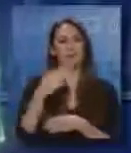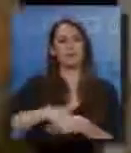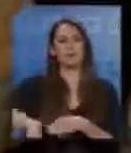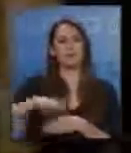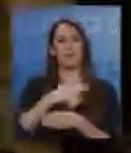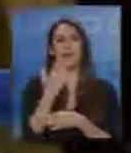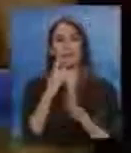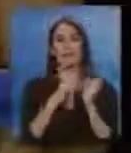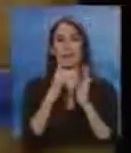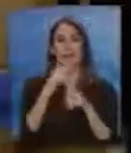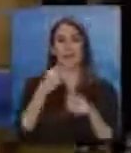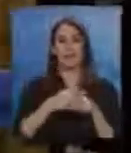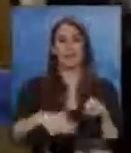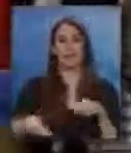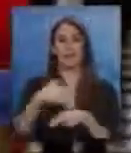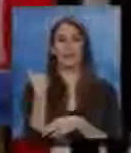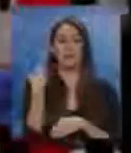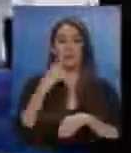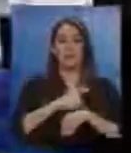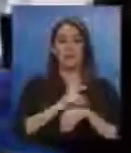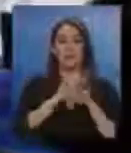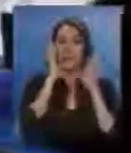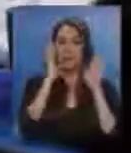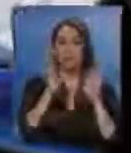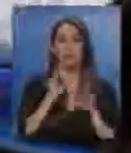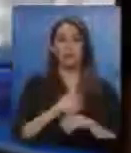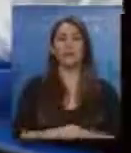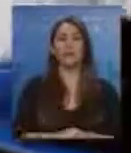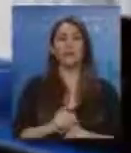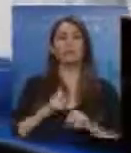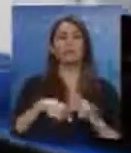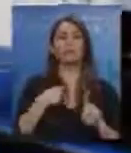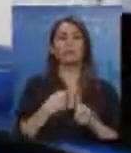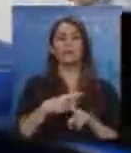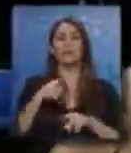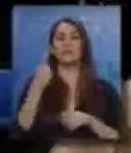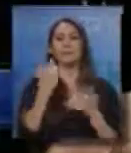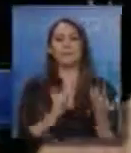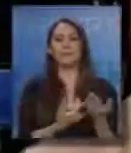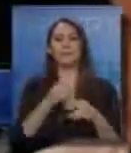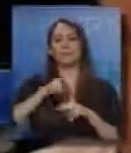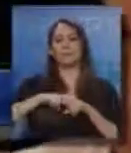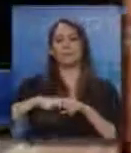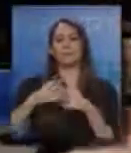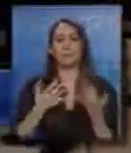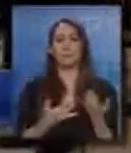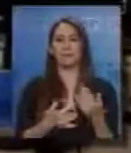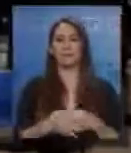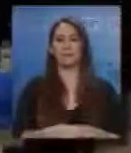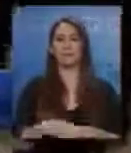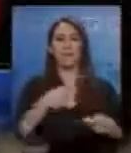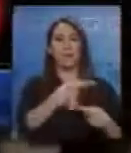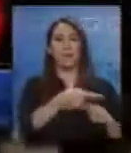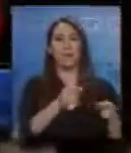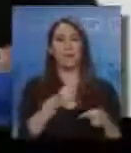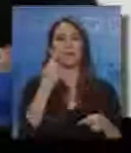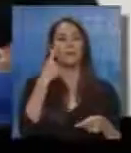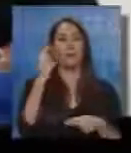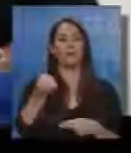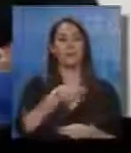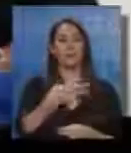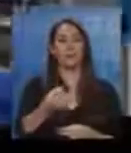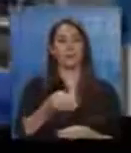Abril y cuenta con consulta externa, consultorios polivalentes, salas de espera, cuarto de rayos X